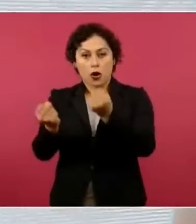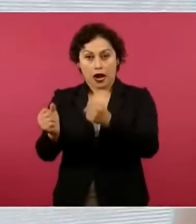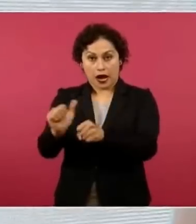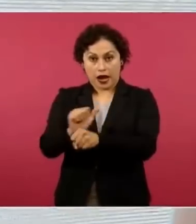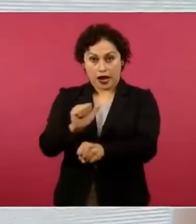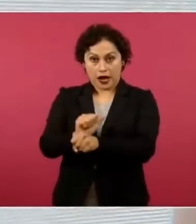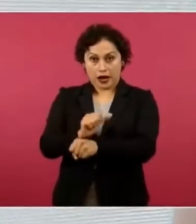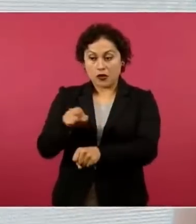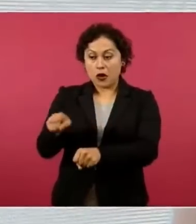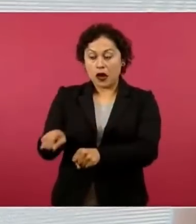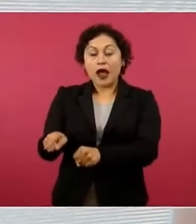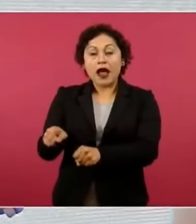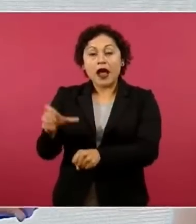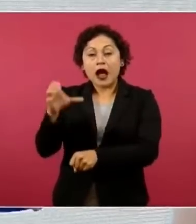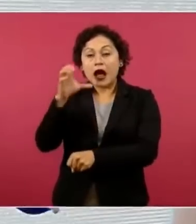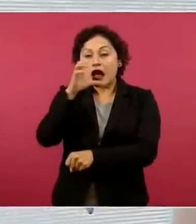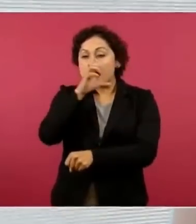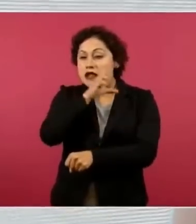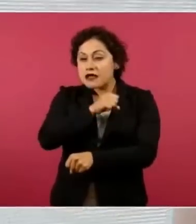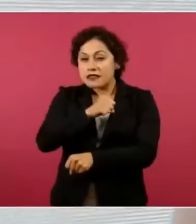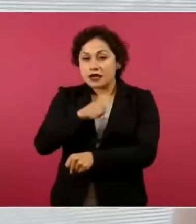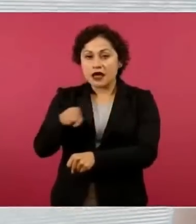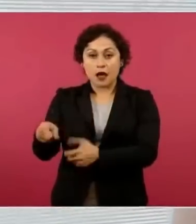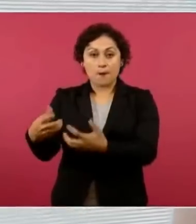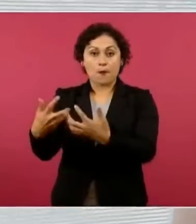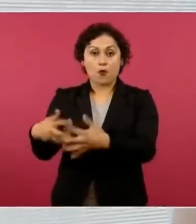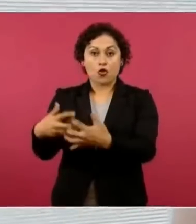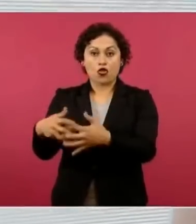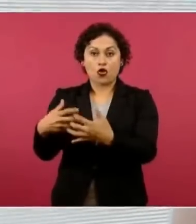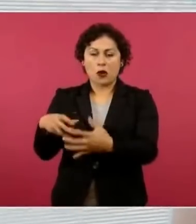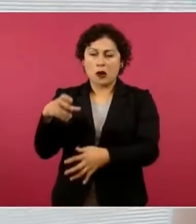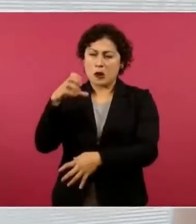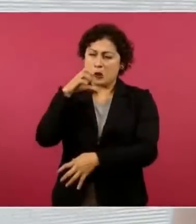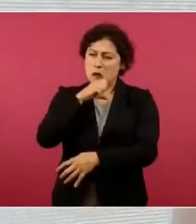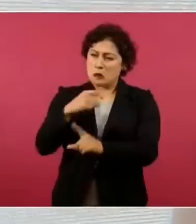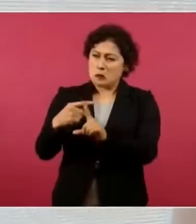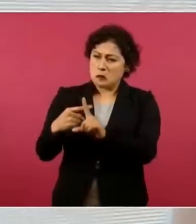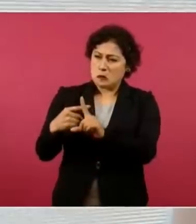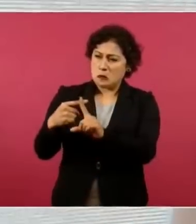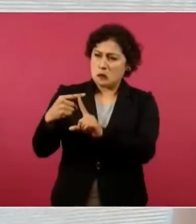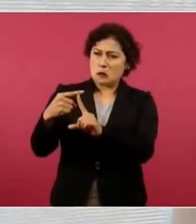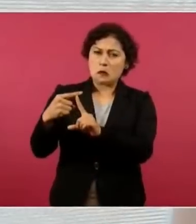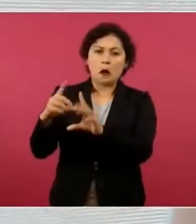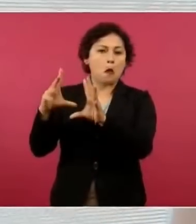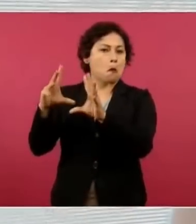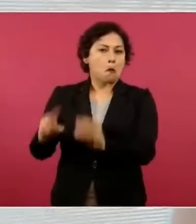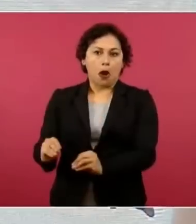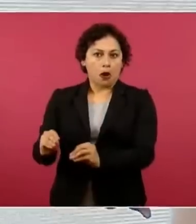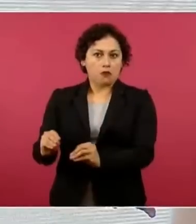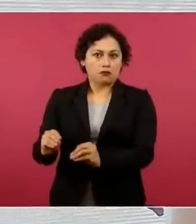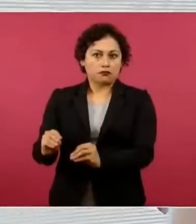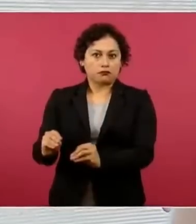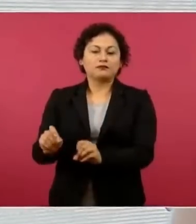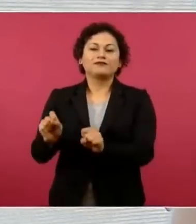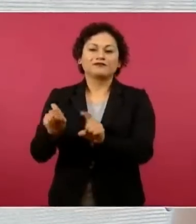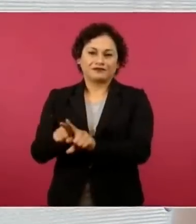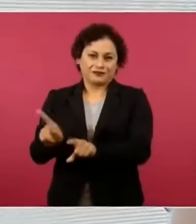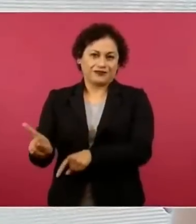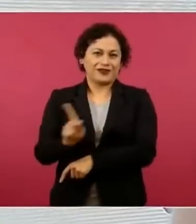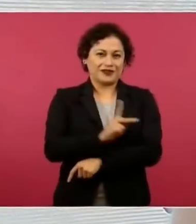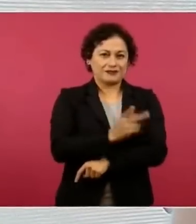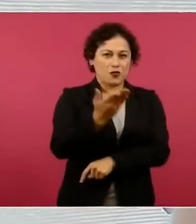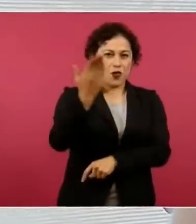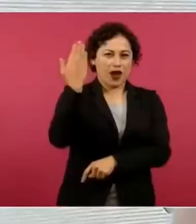inflación, se apaga, se para. Entonces ya no hay inflación, pero no hay